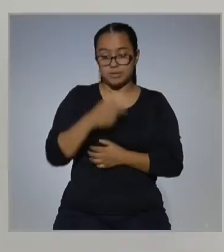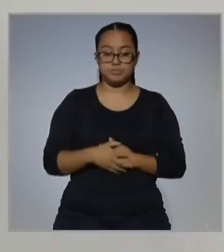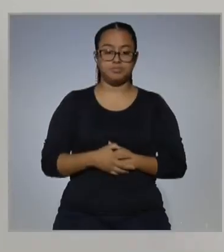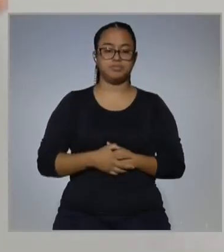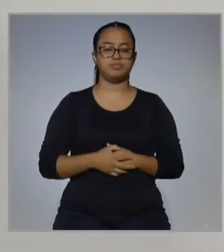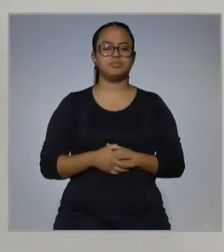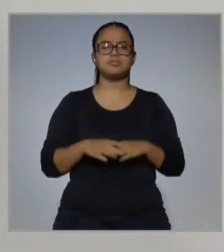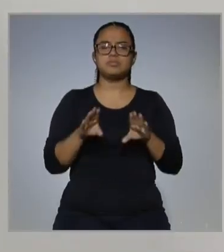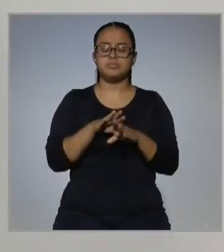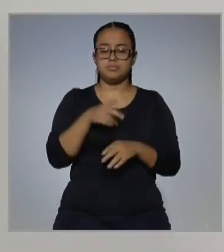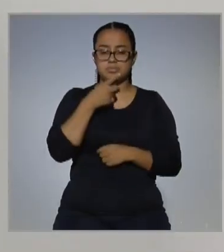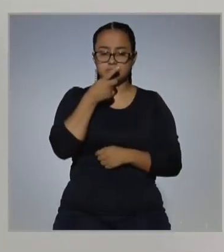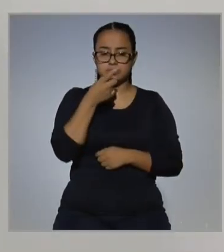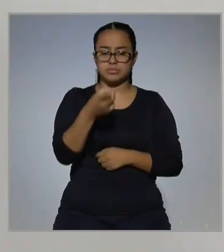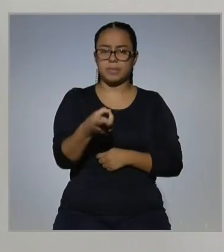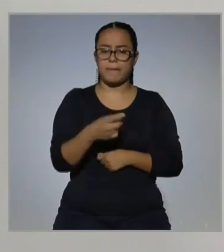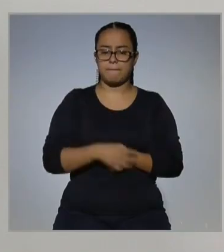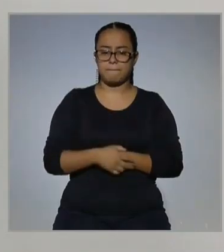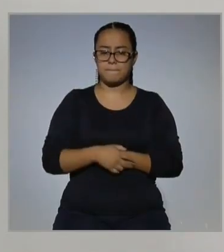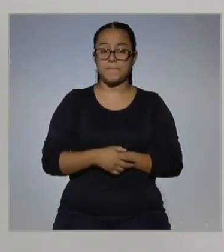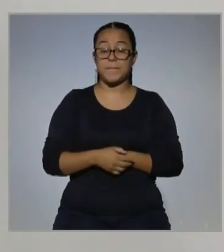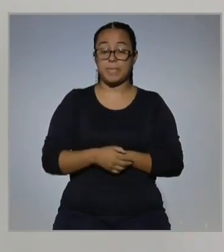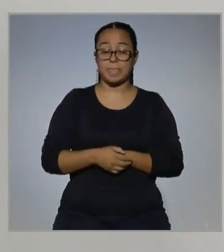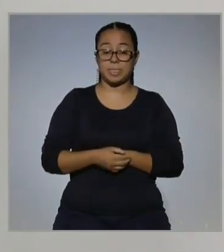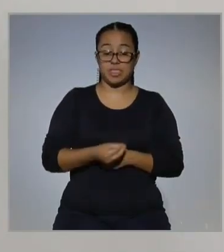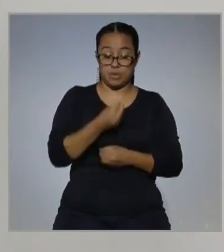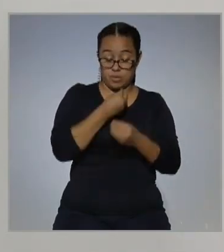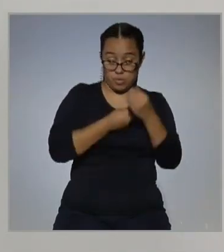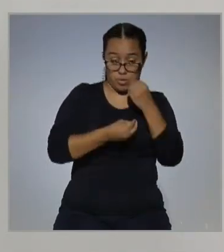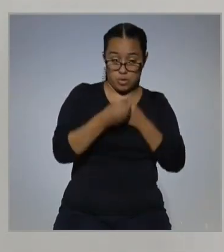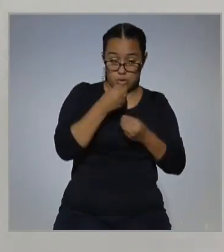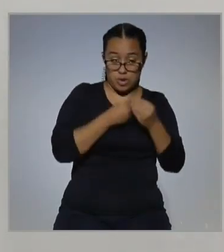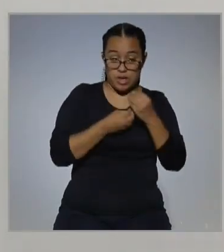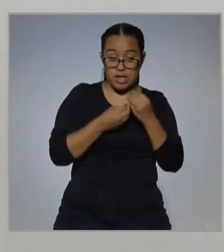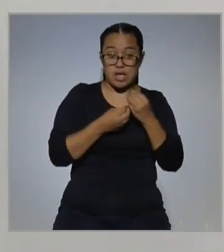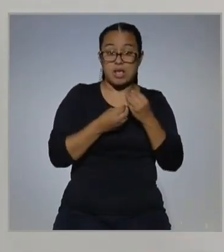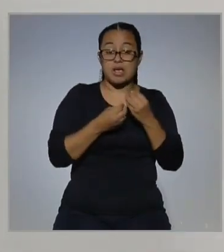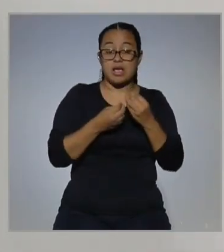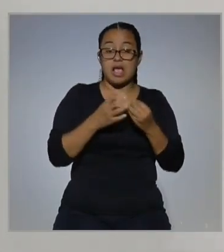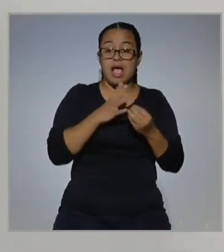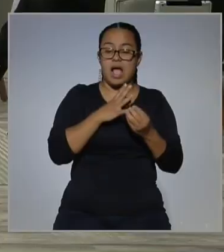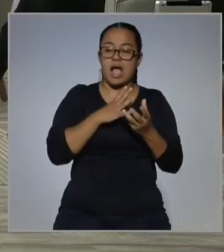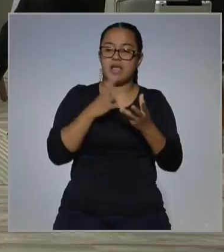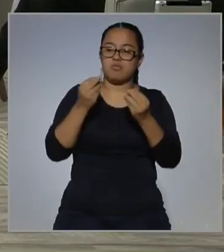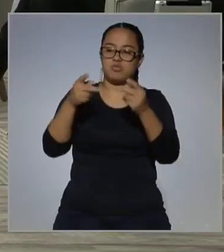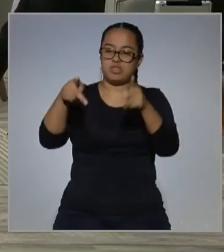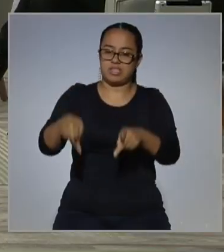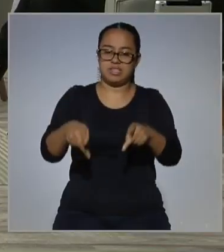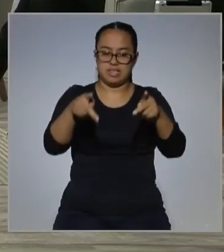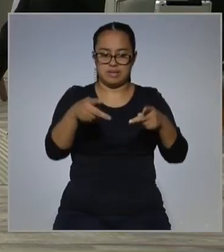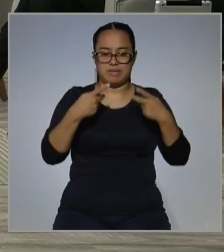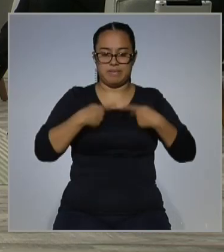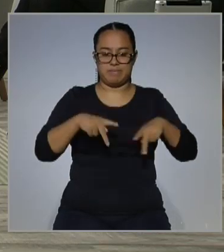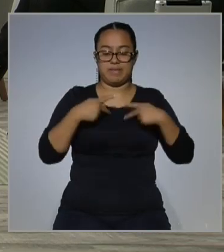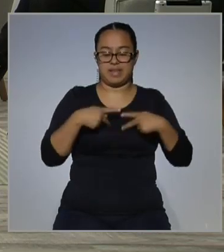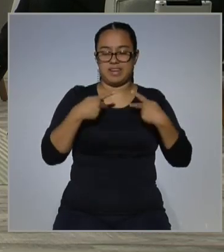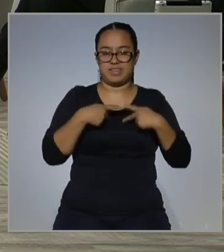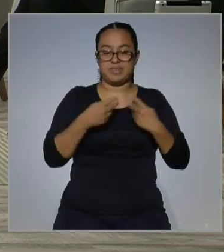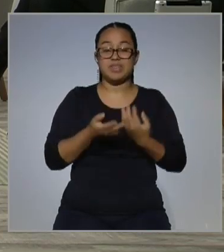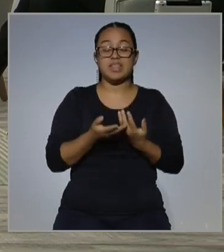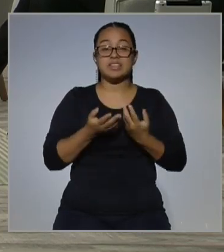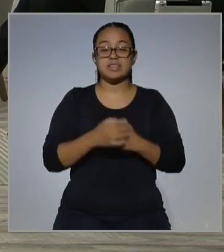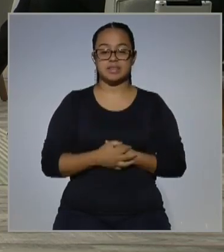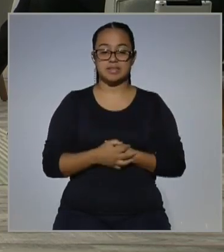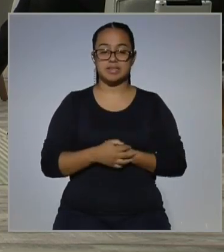que, como dicen, de glotones y dragones están llenos los panteones. Bueno, pues hay que aprovechar estos días porque